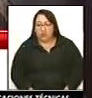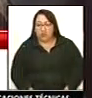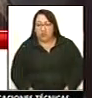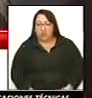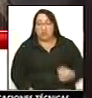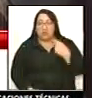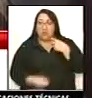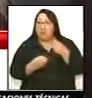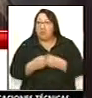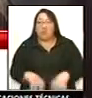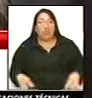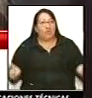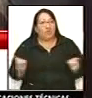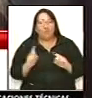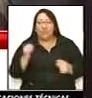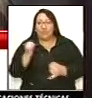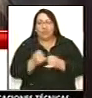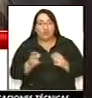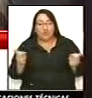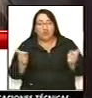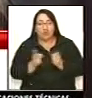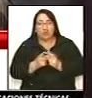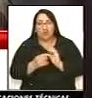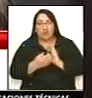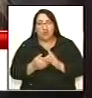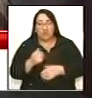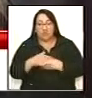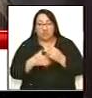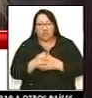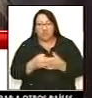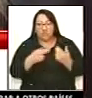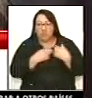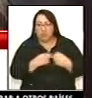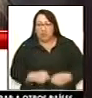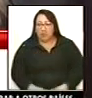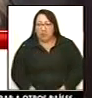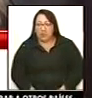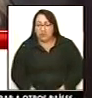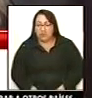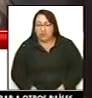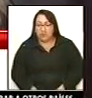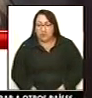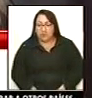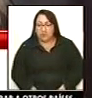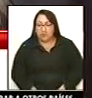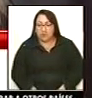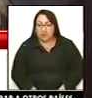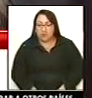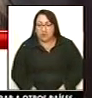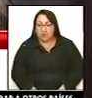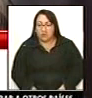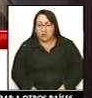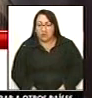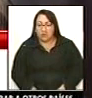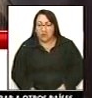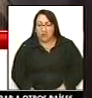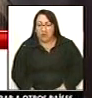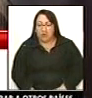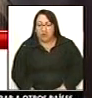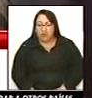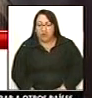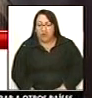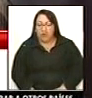porque simplemente no se concretan en la determinación de las responsabilidades a las que hubiera lugar. Y finalmente, respecto a los otros